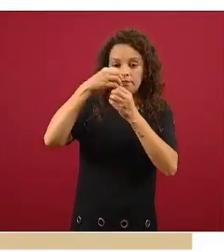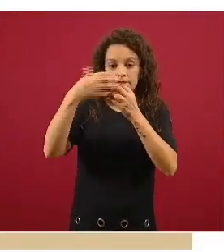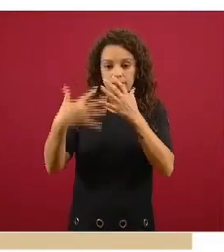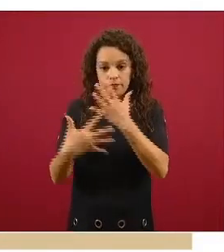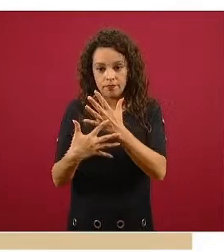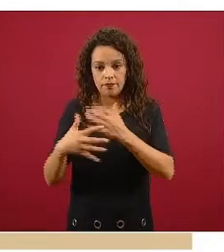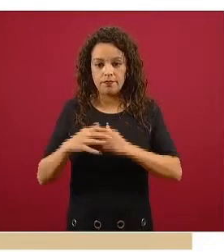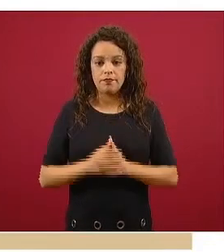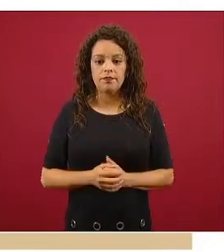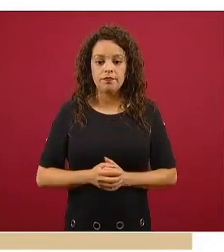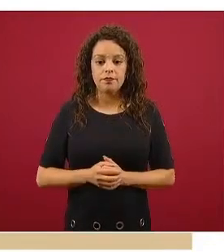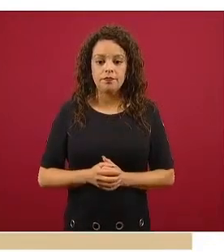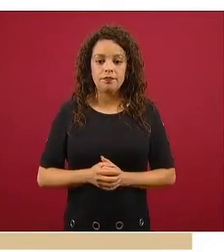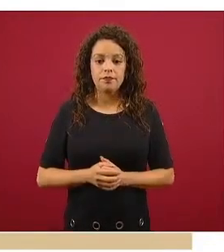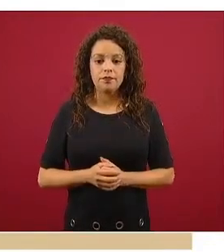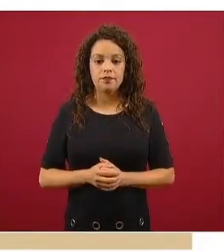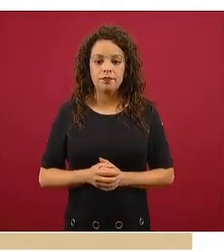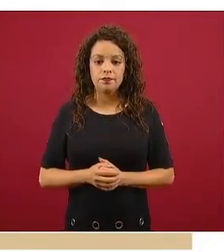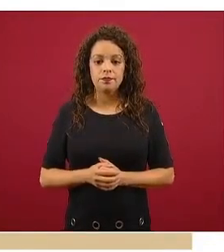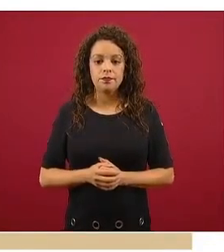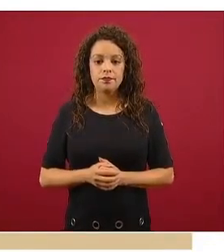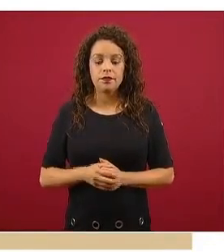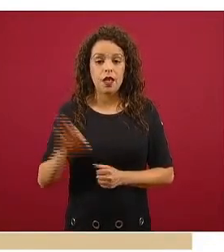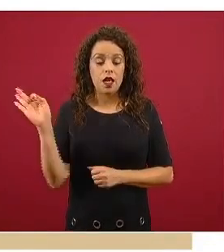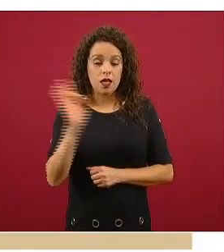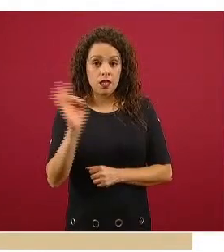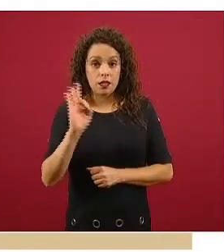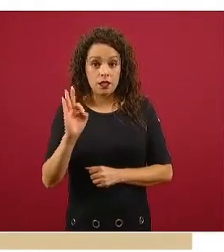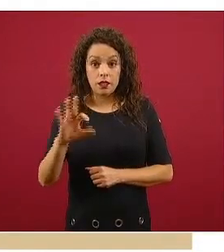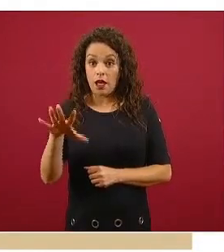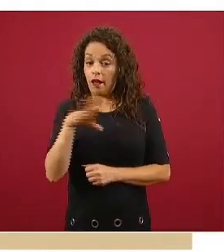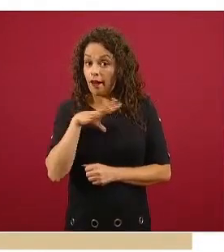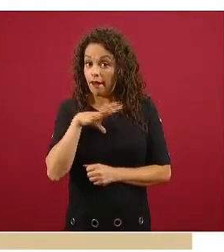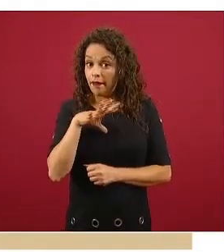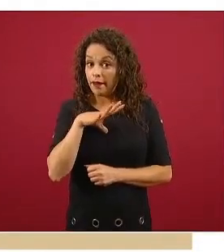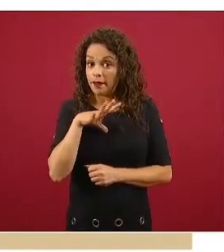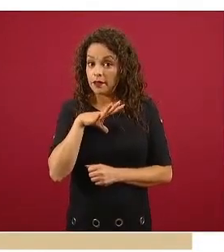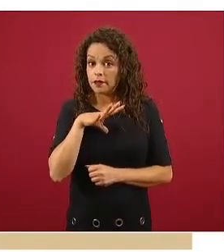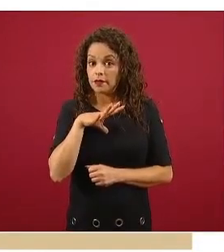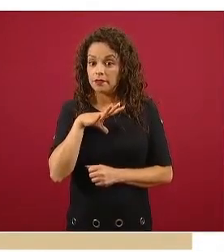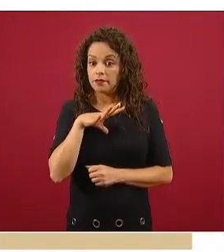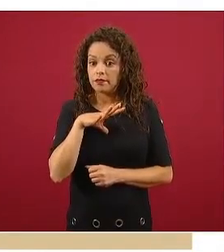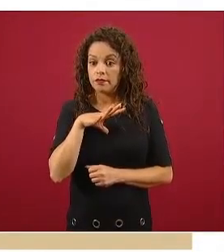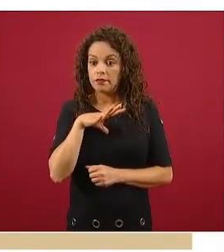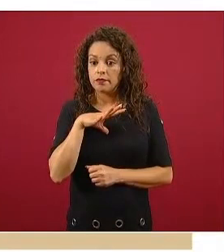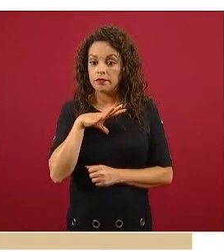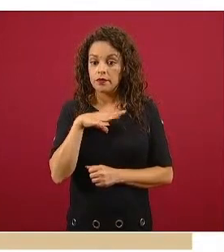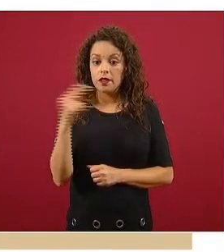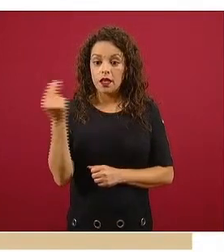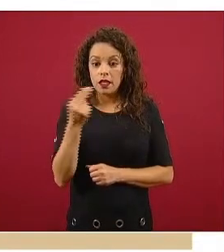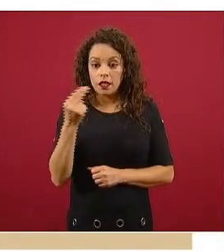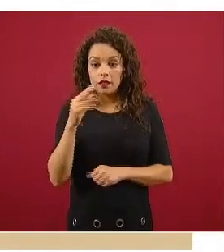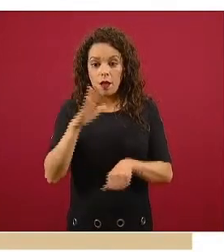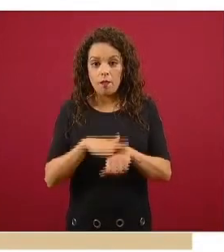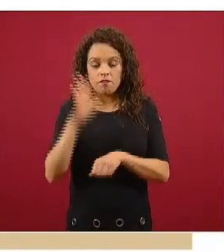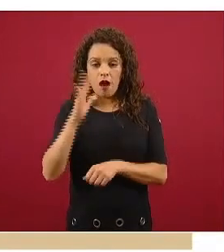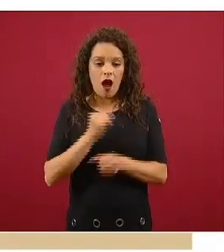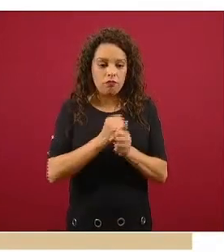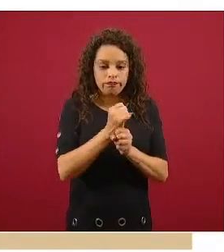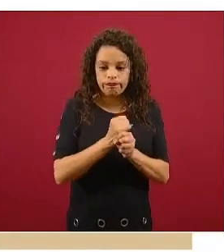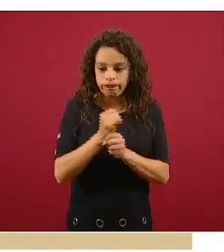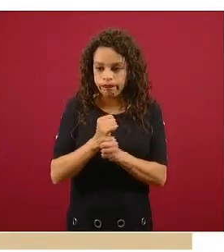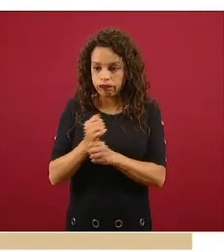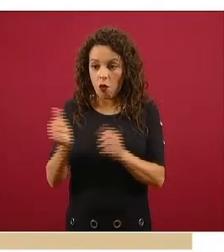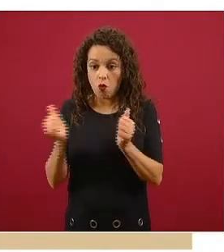rain decidir si aún queda algún protocolo de investigación con algunos de